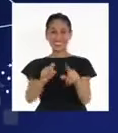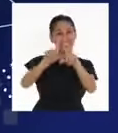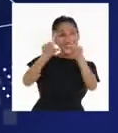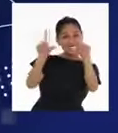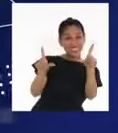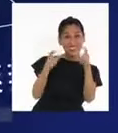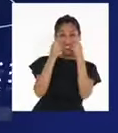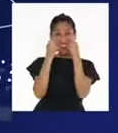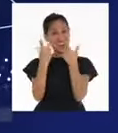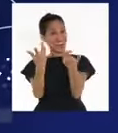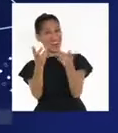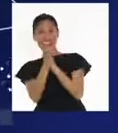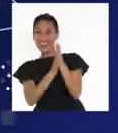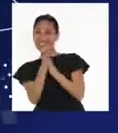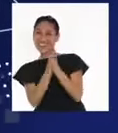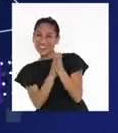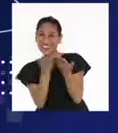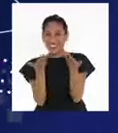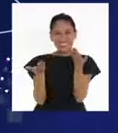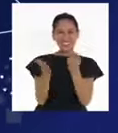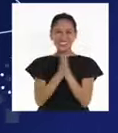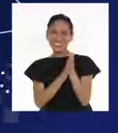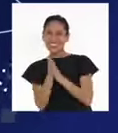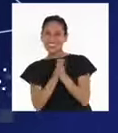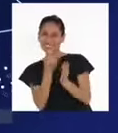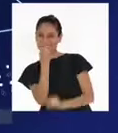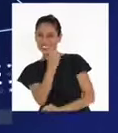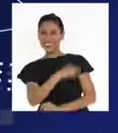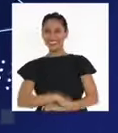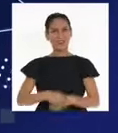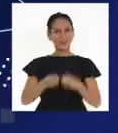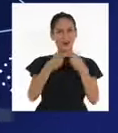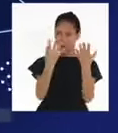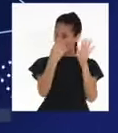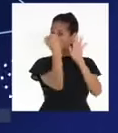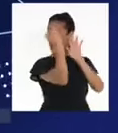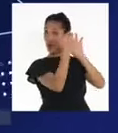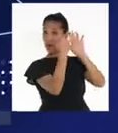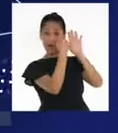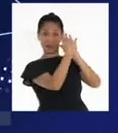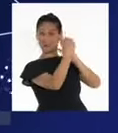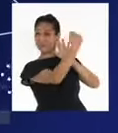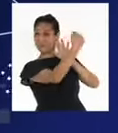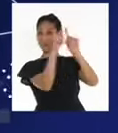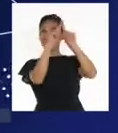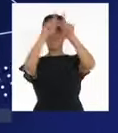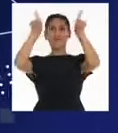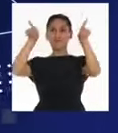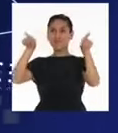¡Guau! ¿Cómo completamos esa tabla?